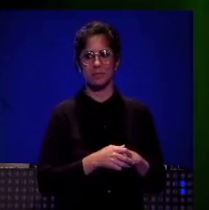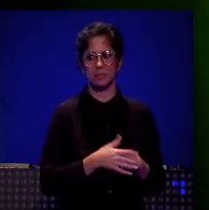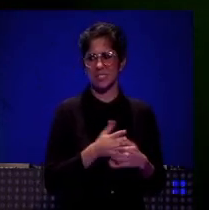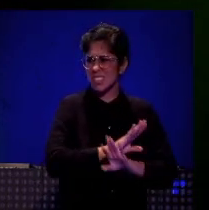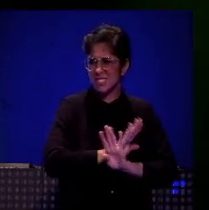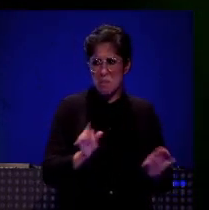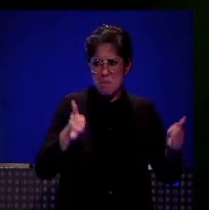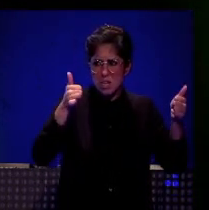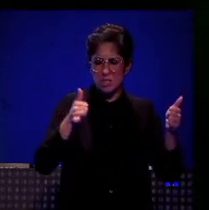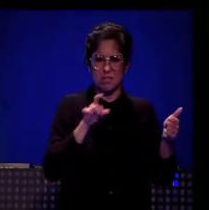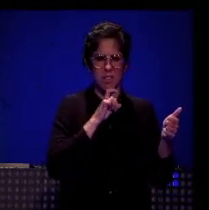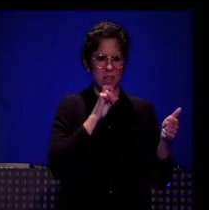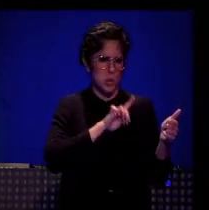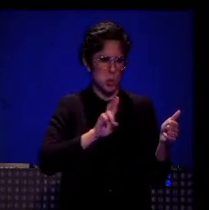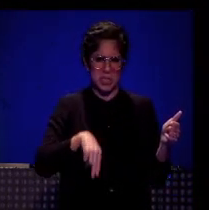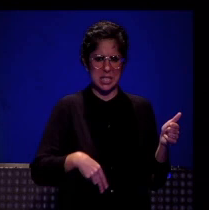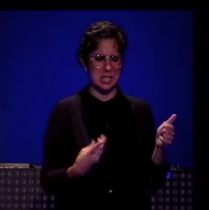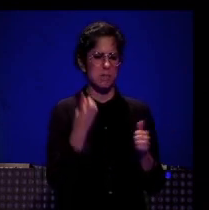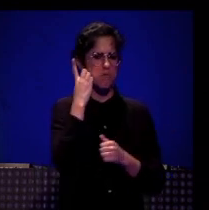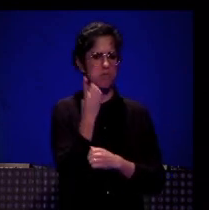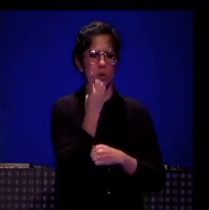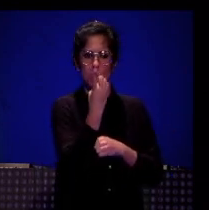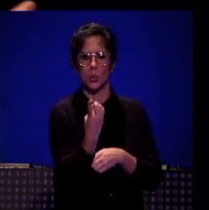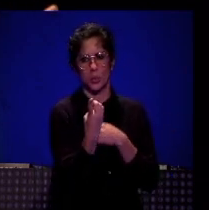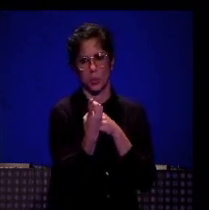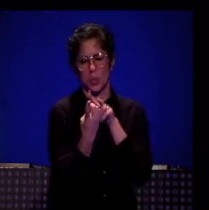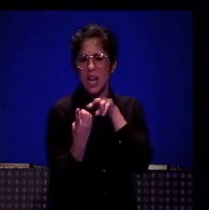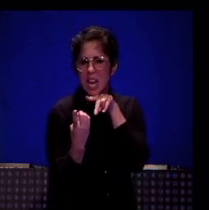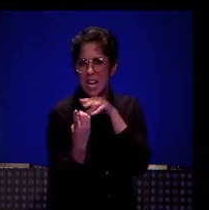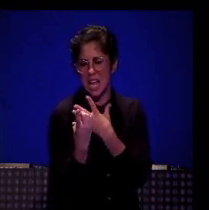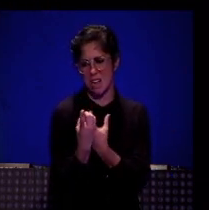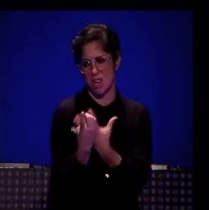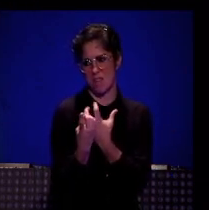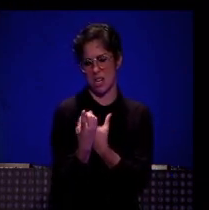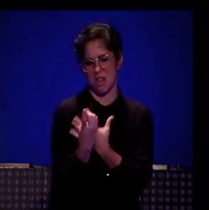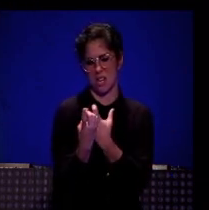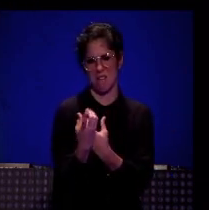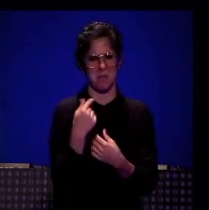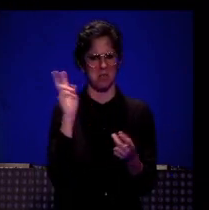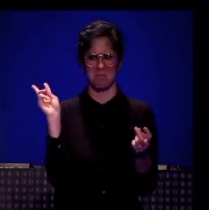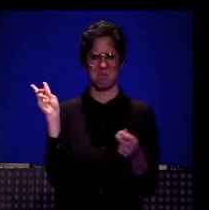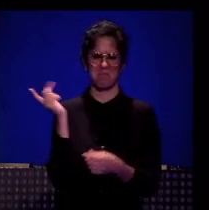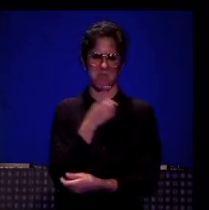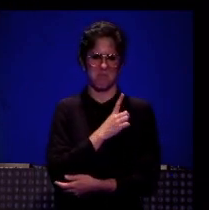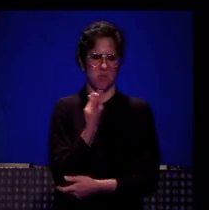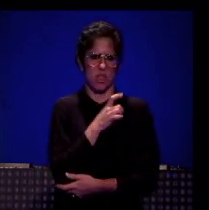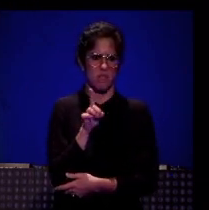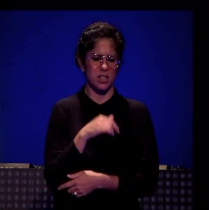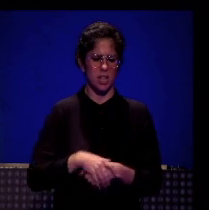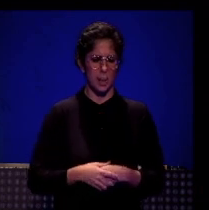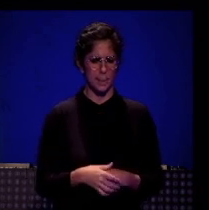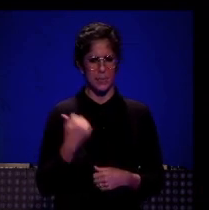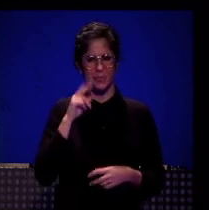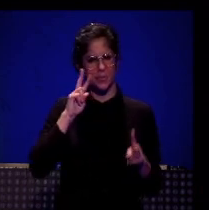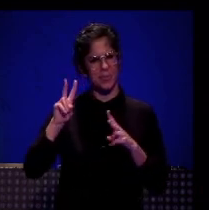pero no penséis por ejemplo en esto no es una de la habitaciones que tenía en cádiz bueno es que no